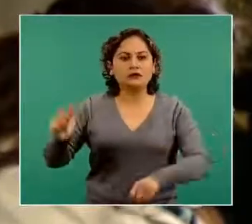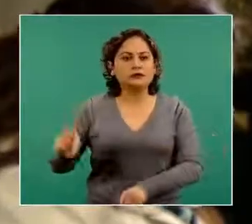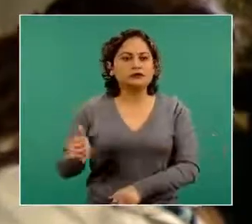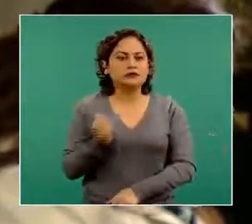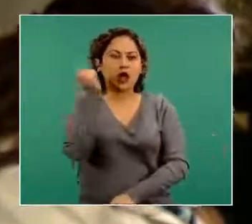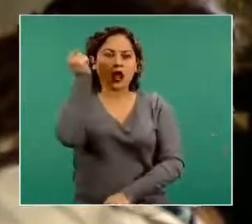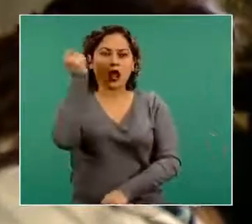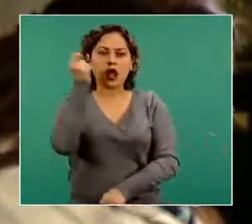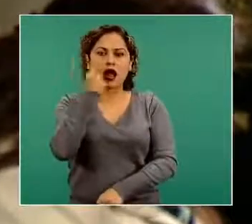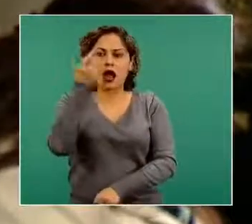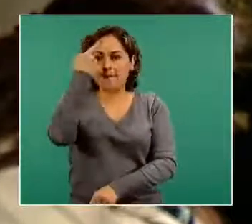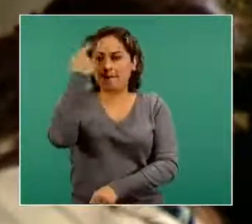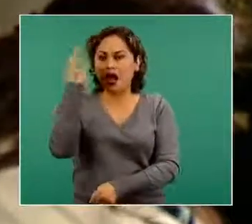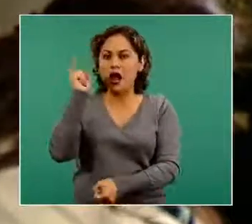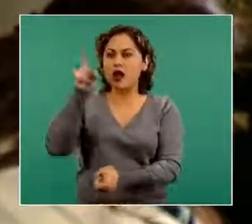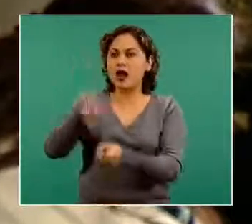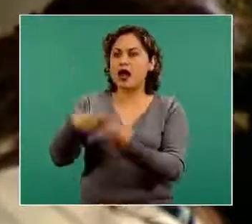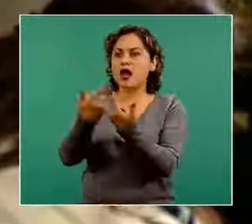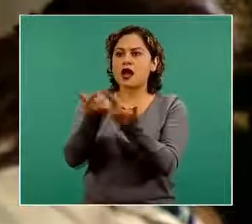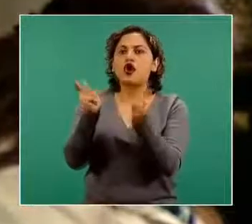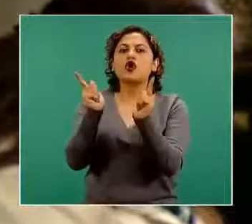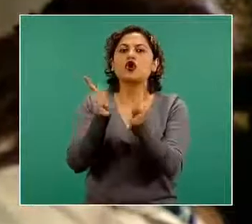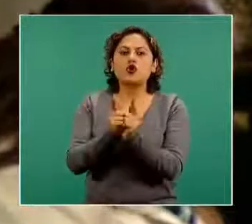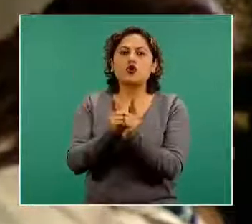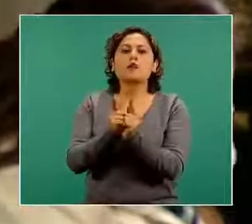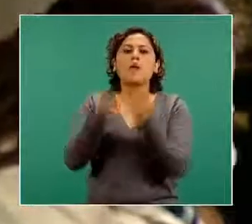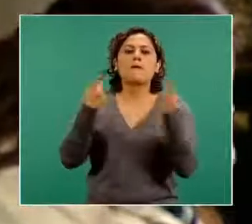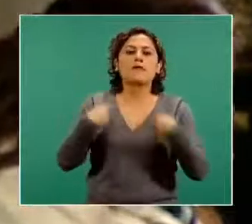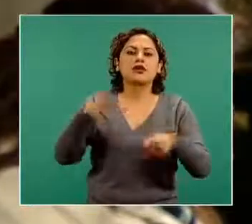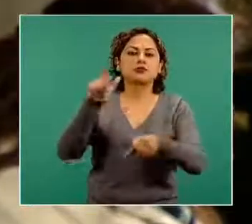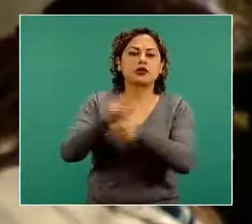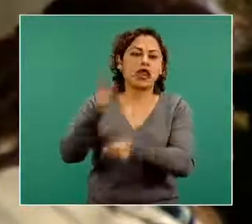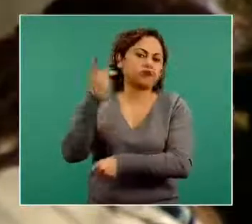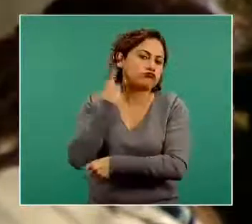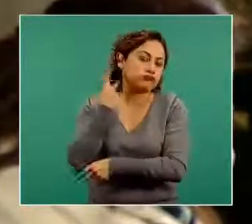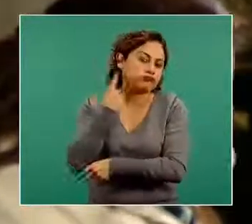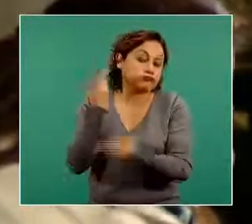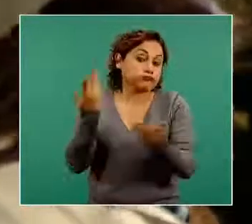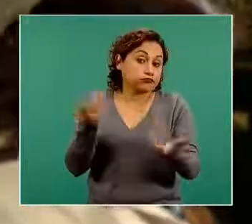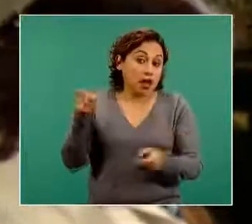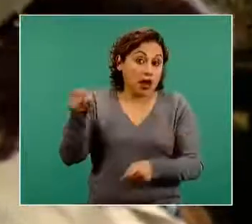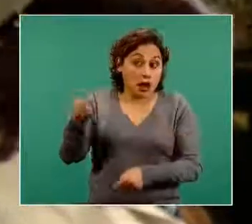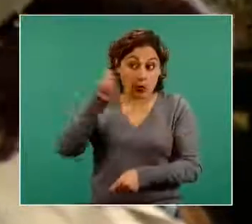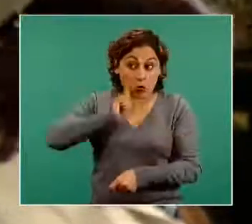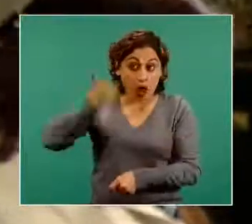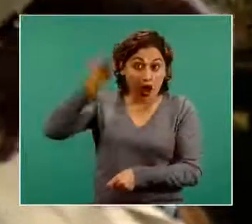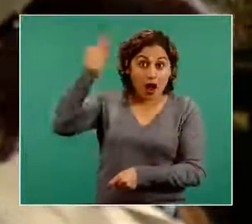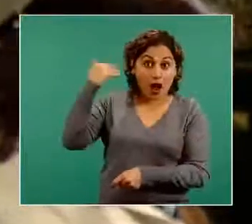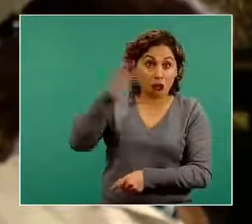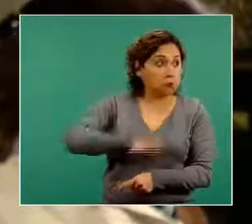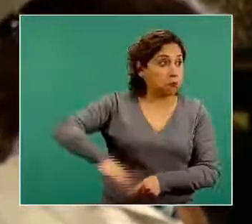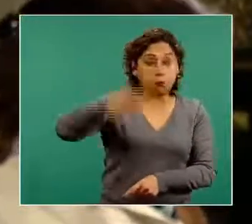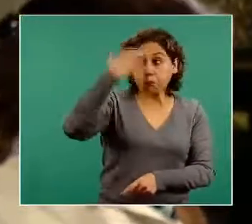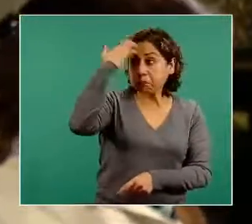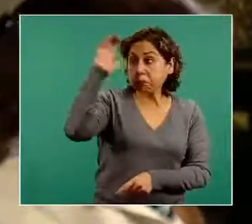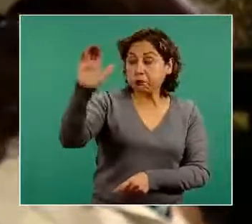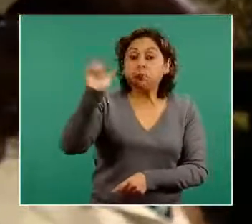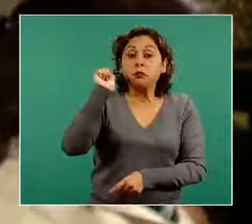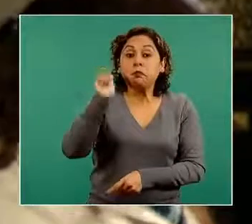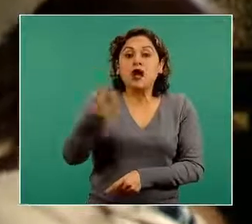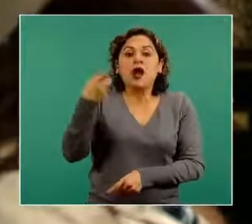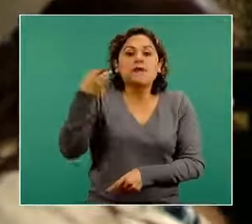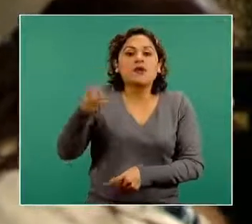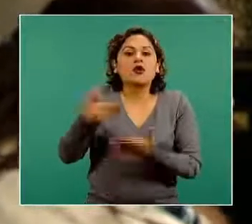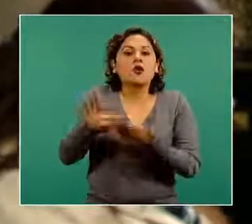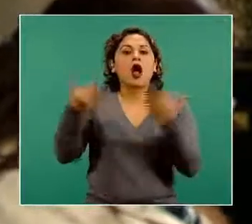la doctora nadie la conocía ni en San Luis Potosí, ha salido todos los días a dar los reportes COVID en la mañana y pues